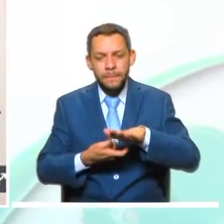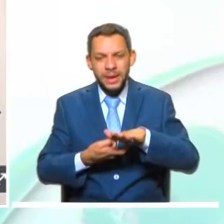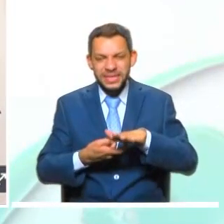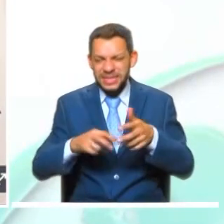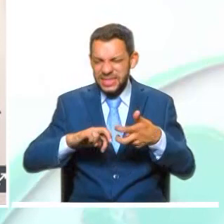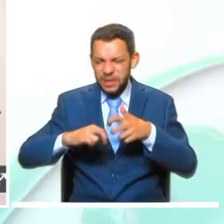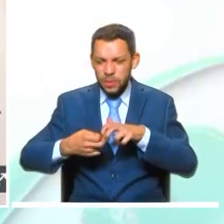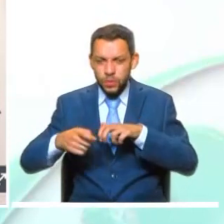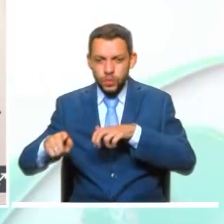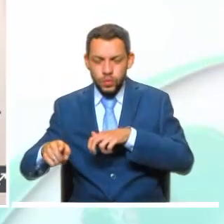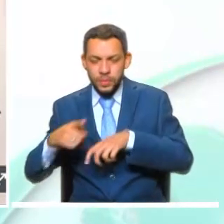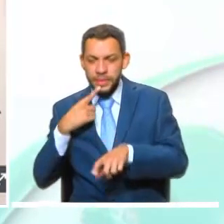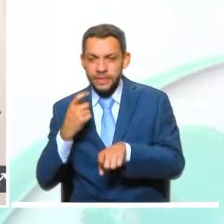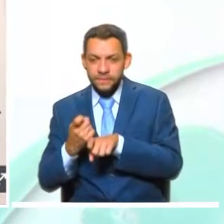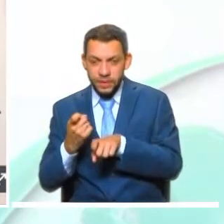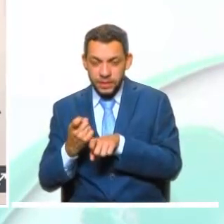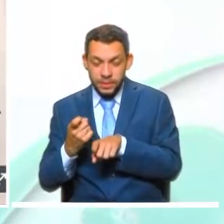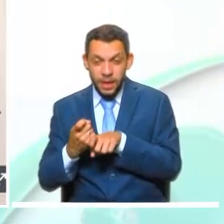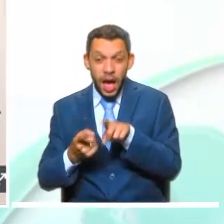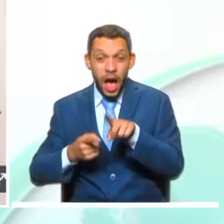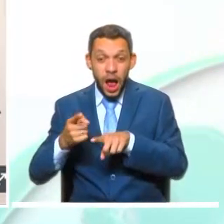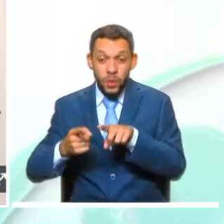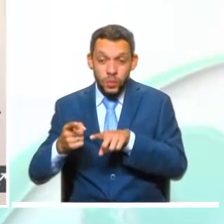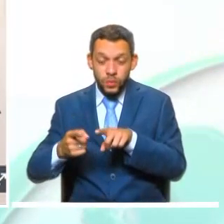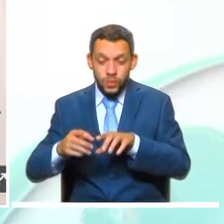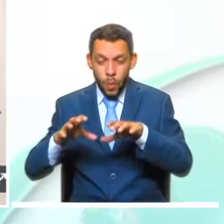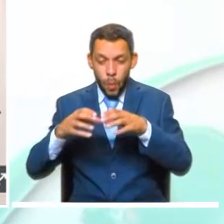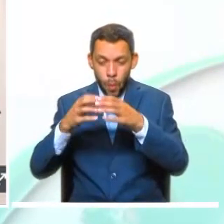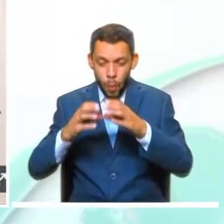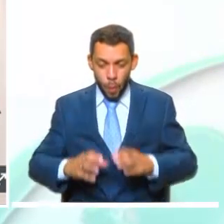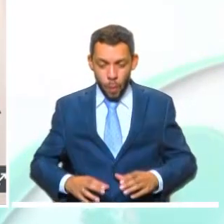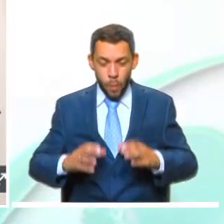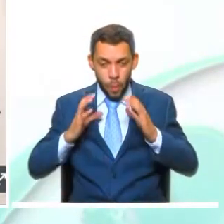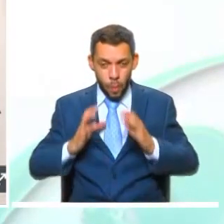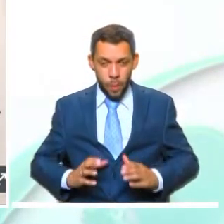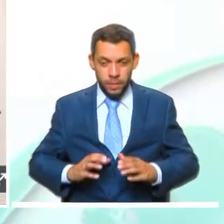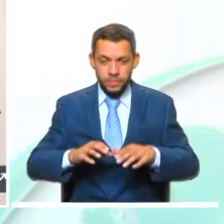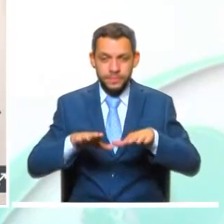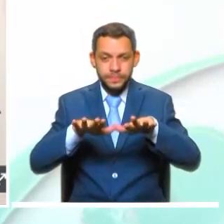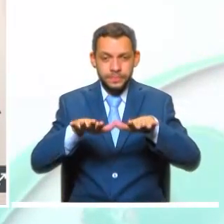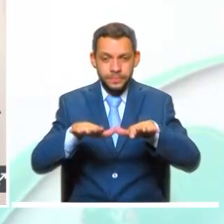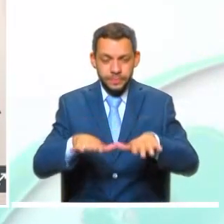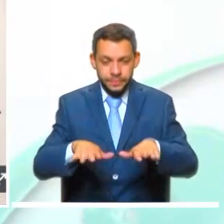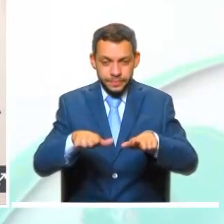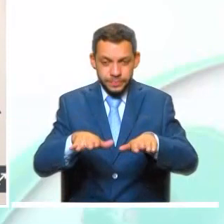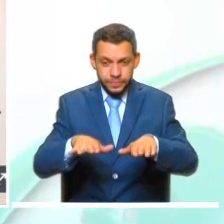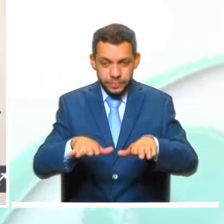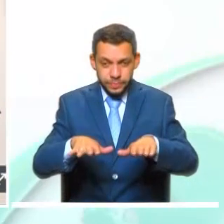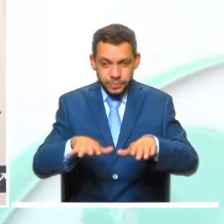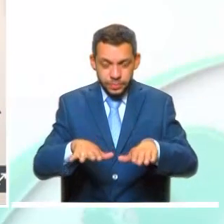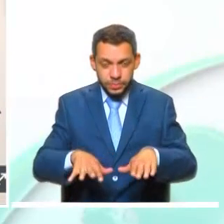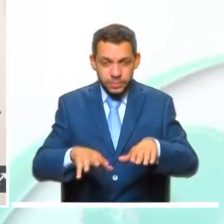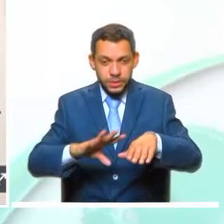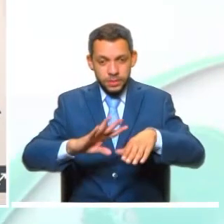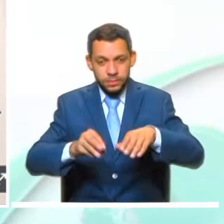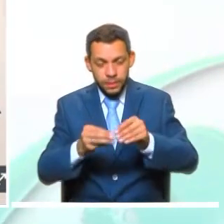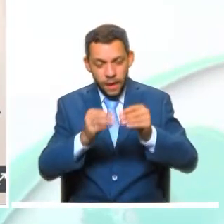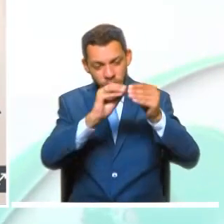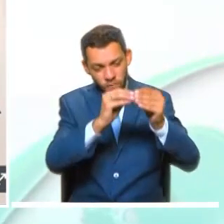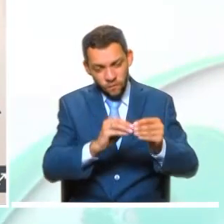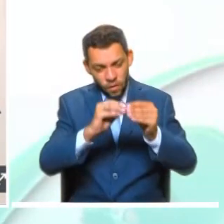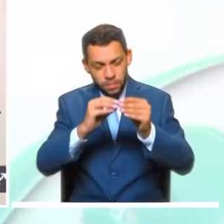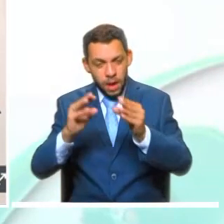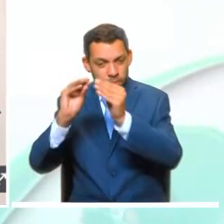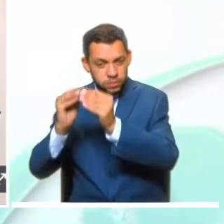en haber ayunos como unos tendones como unas fascias un tejido que es duro que